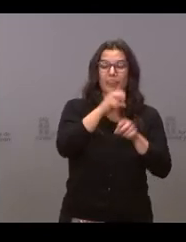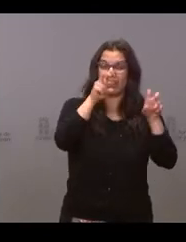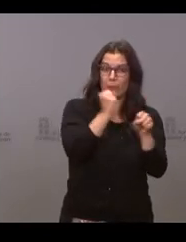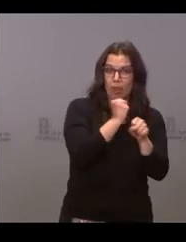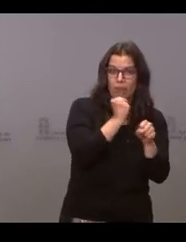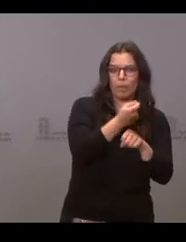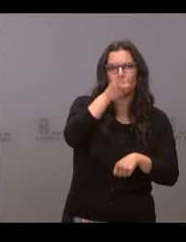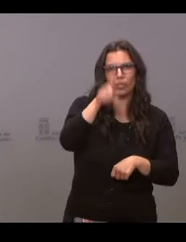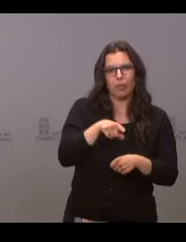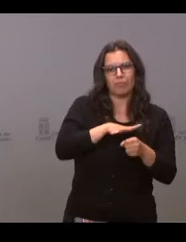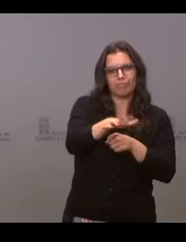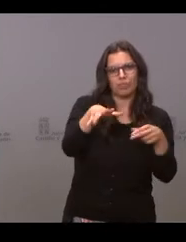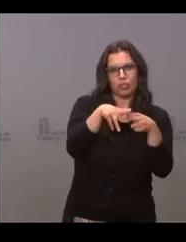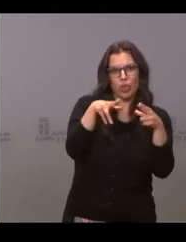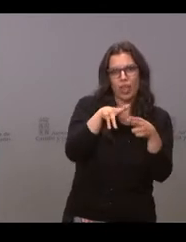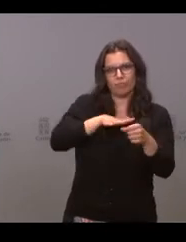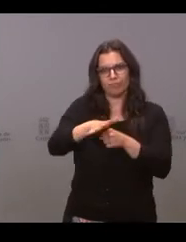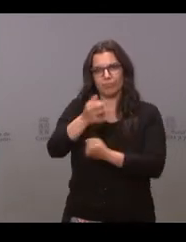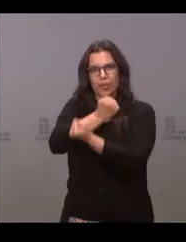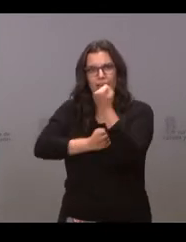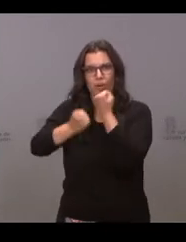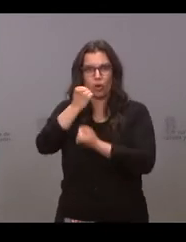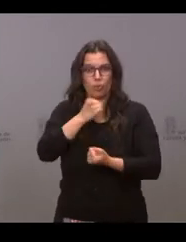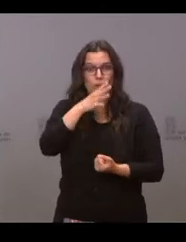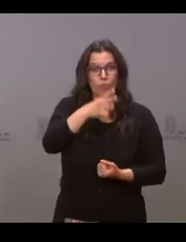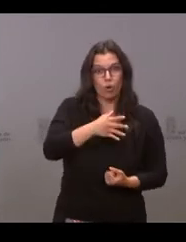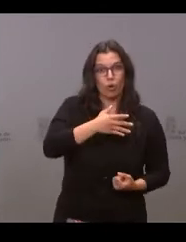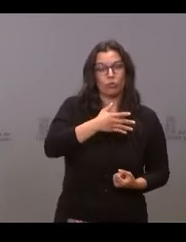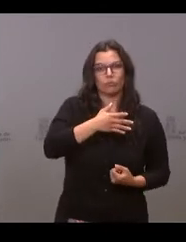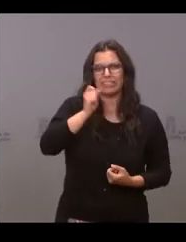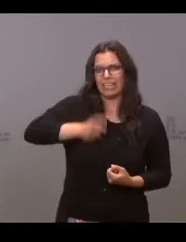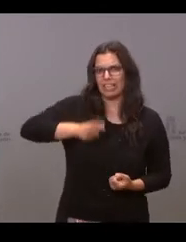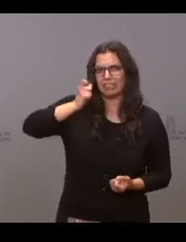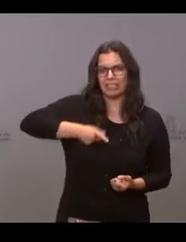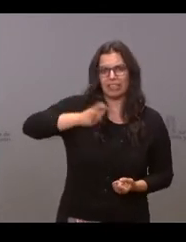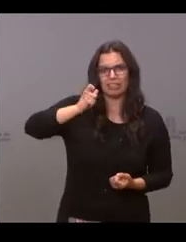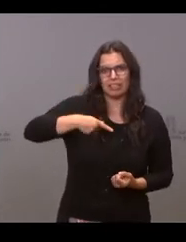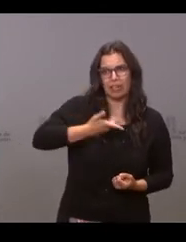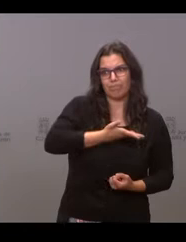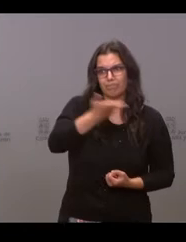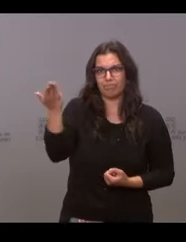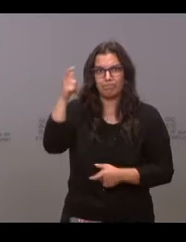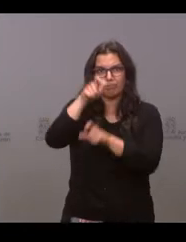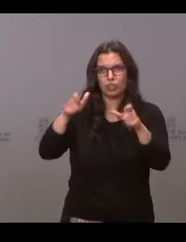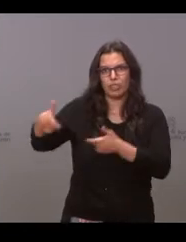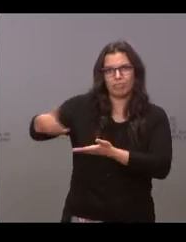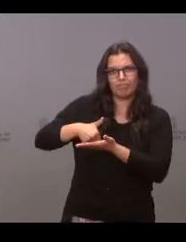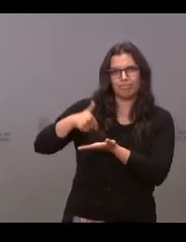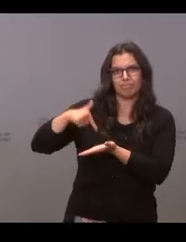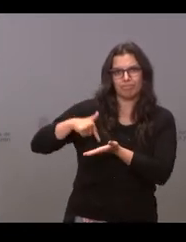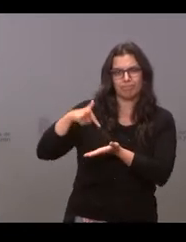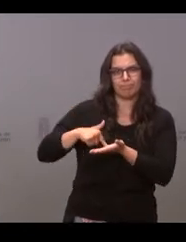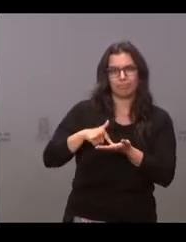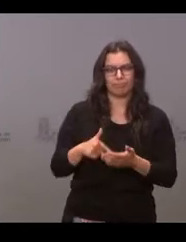sociales y económicos que nos están demandando continuamente los ciudadanos y ciudadanas de